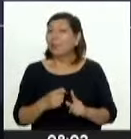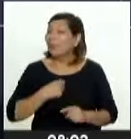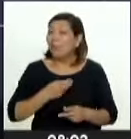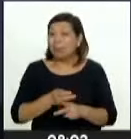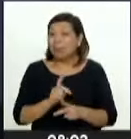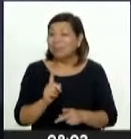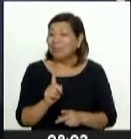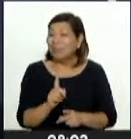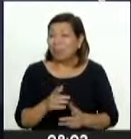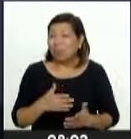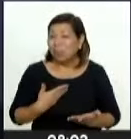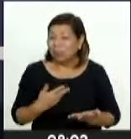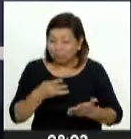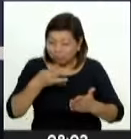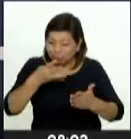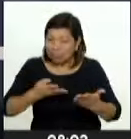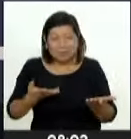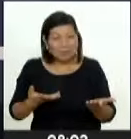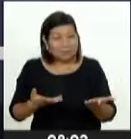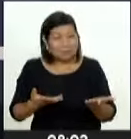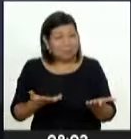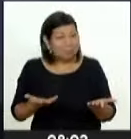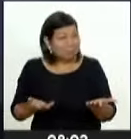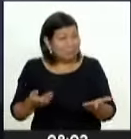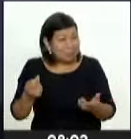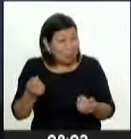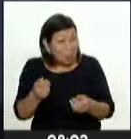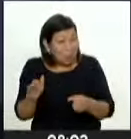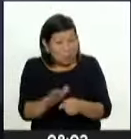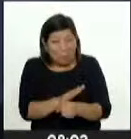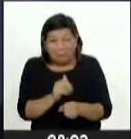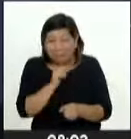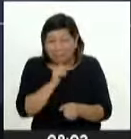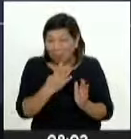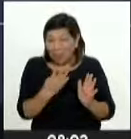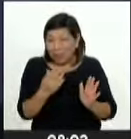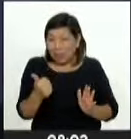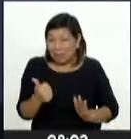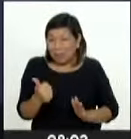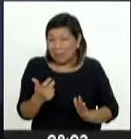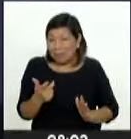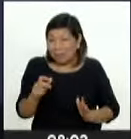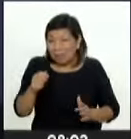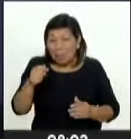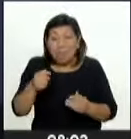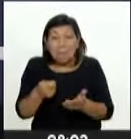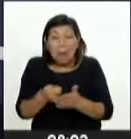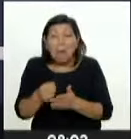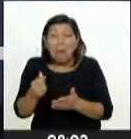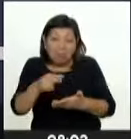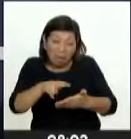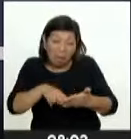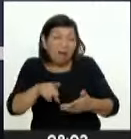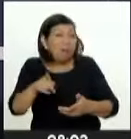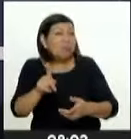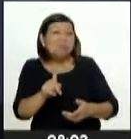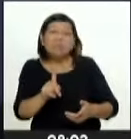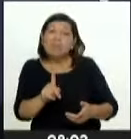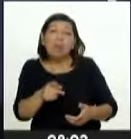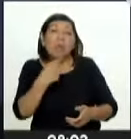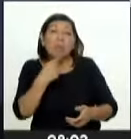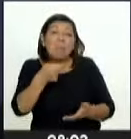prestar, porque no me es ni siquiera cubro costos con 96.32 para tu perfil de riesgo. Y entonces,